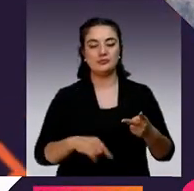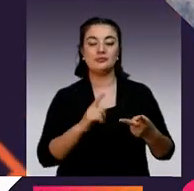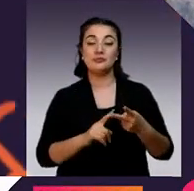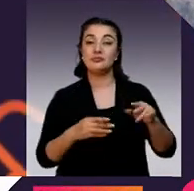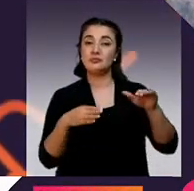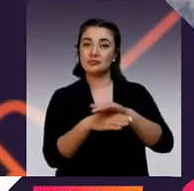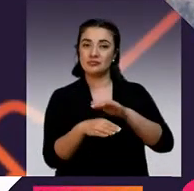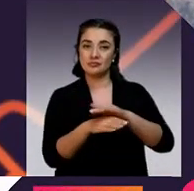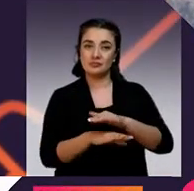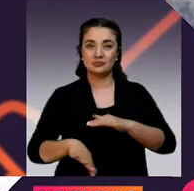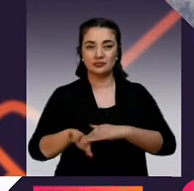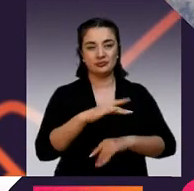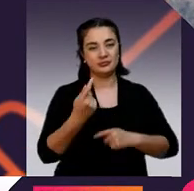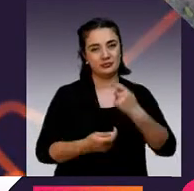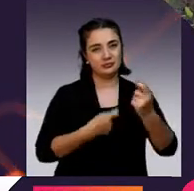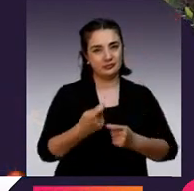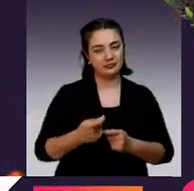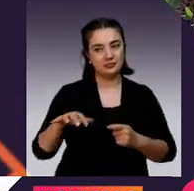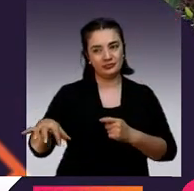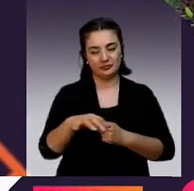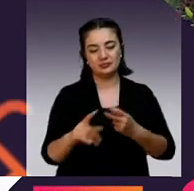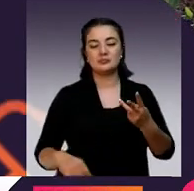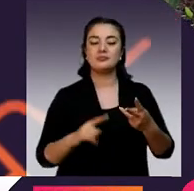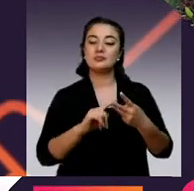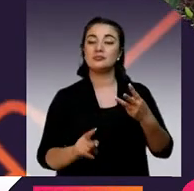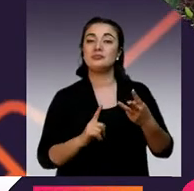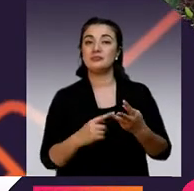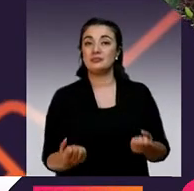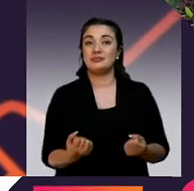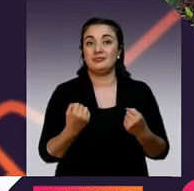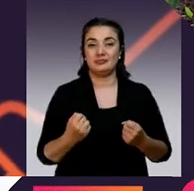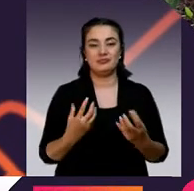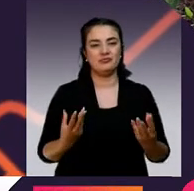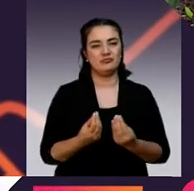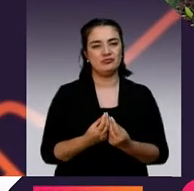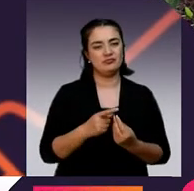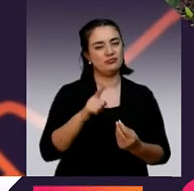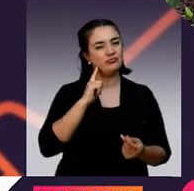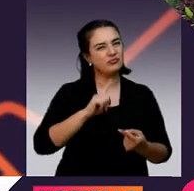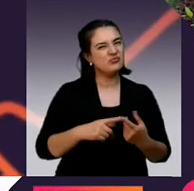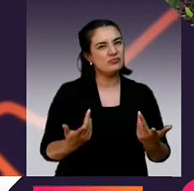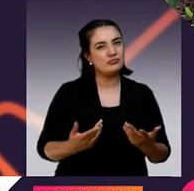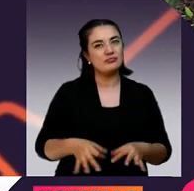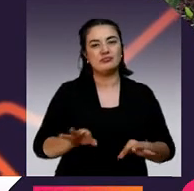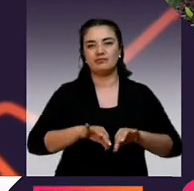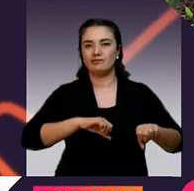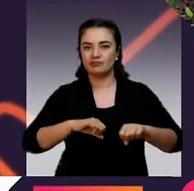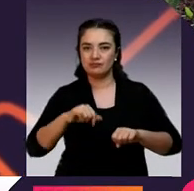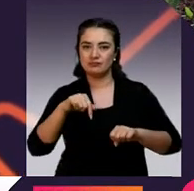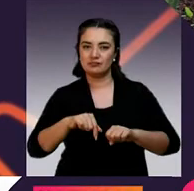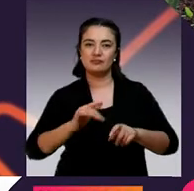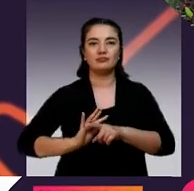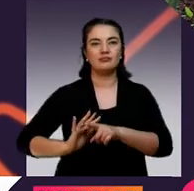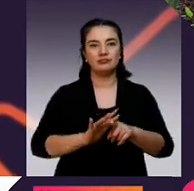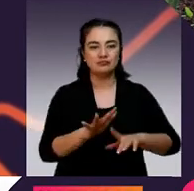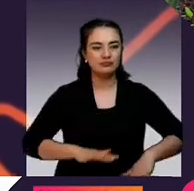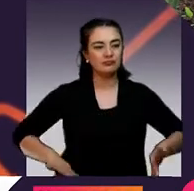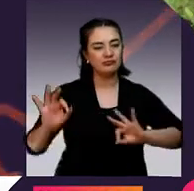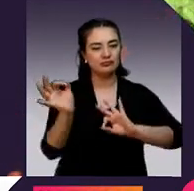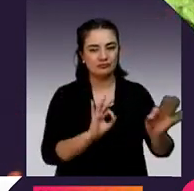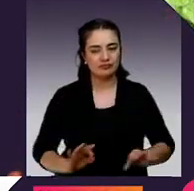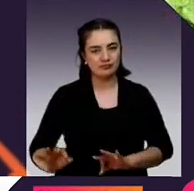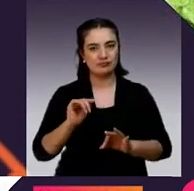de comercialización de los gremios, fortalecimiento de la cadena de valor a través de la puesta en marcha de prácticas logísticas y